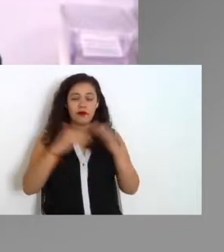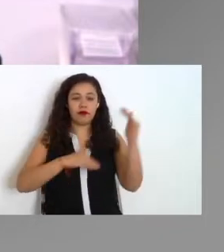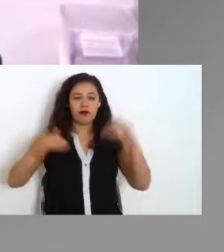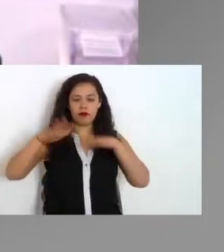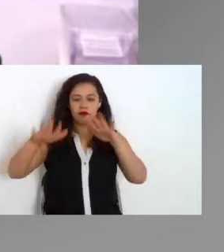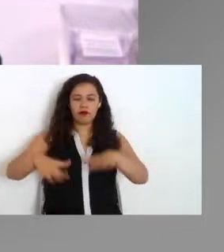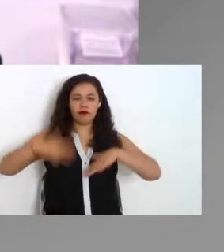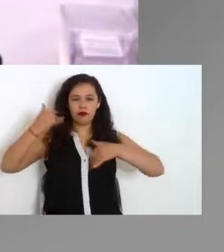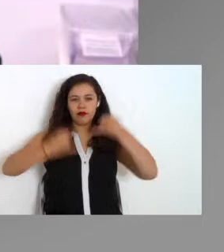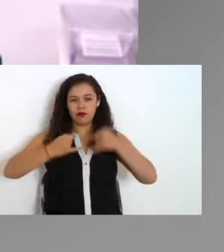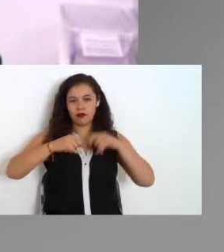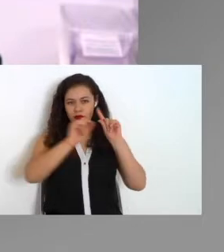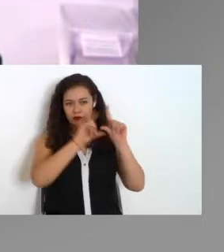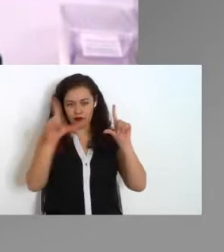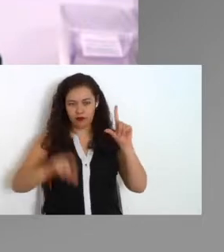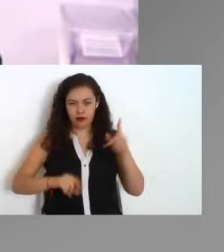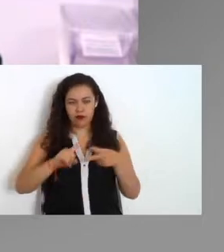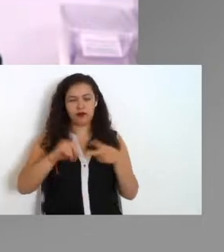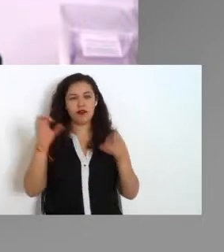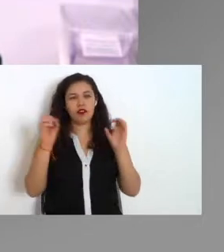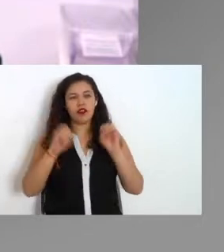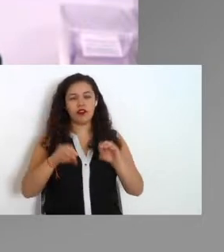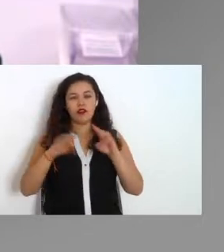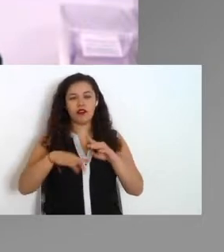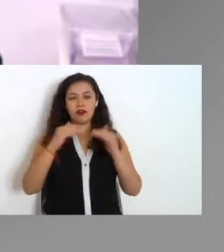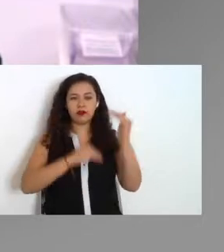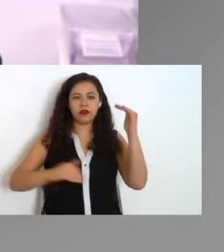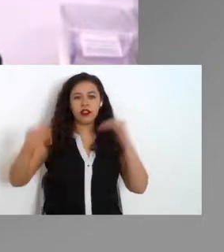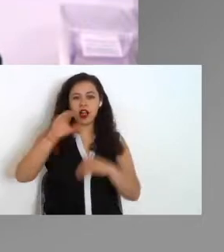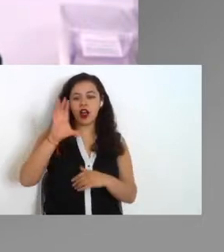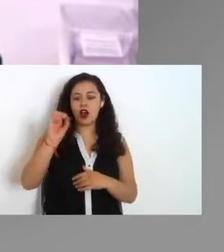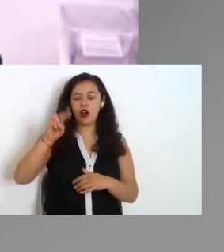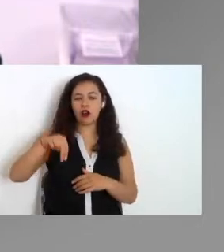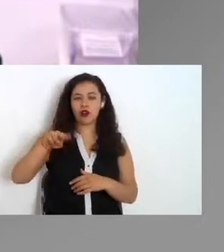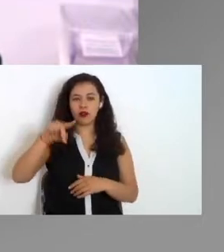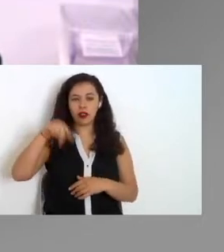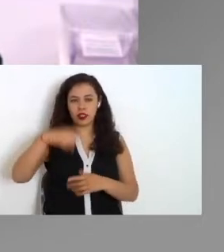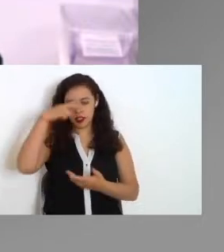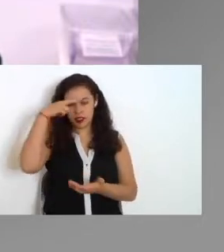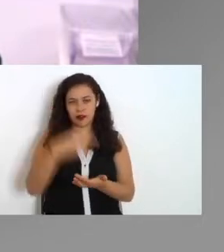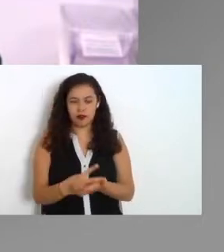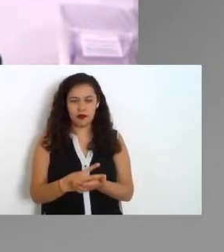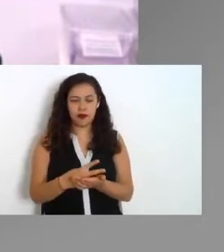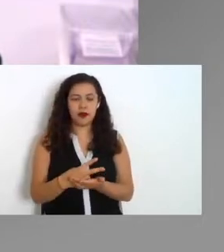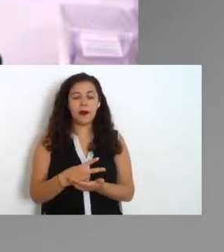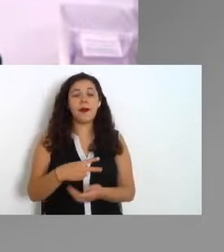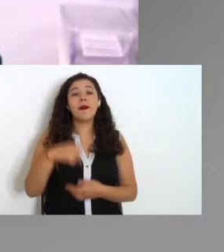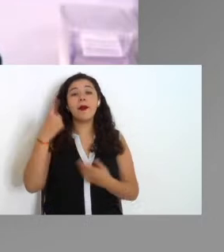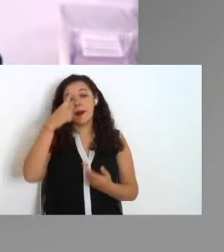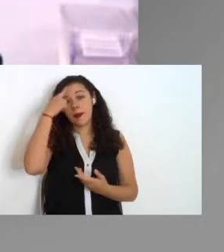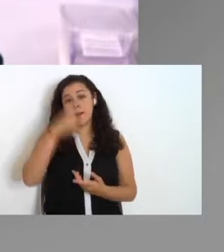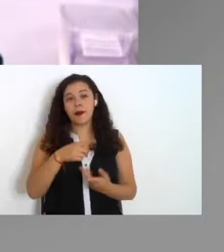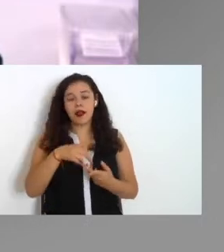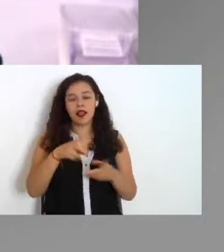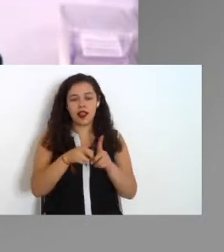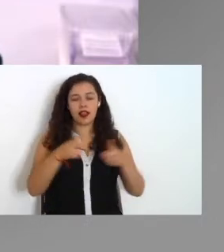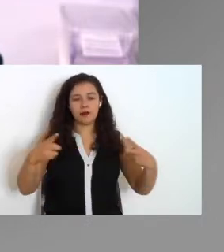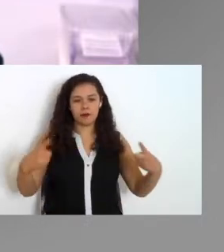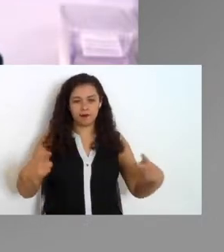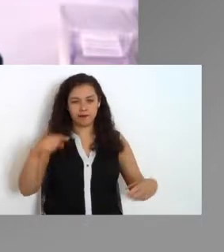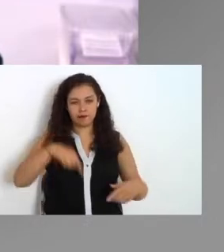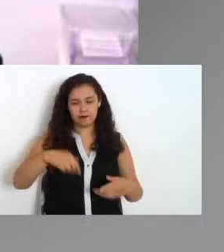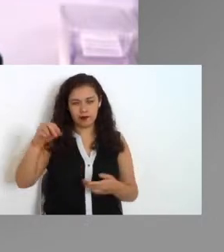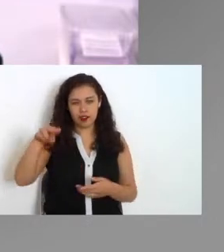Nación, la Oficina del Alto Comisionado de la ONU en México, el Programa de las Naciones Unidas para el Desarrollo, el Tribunal Electoral del